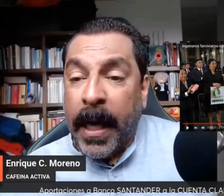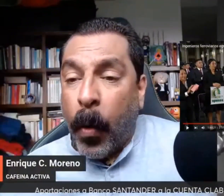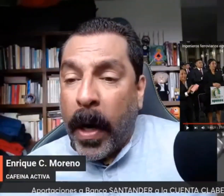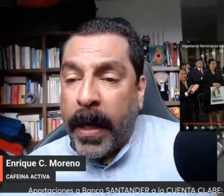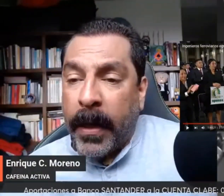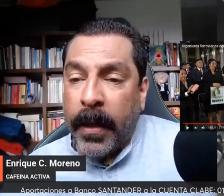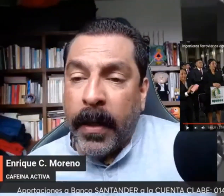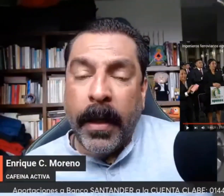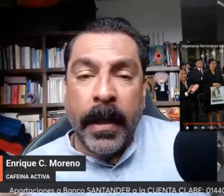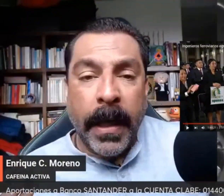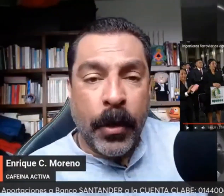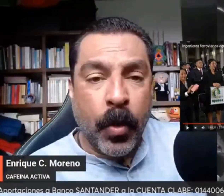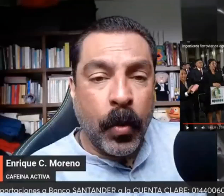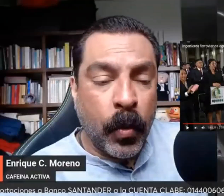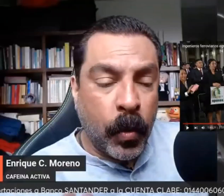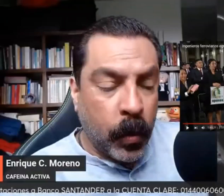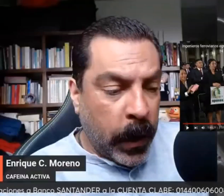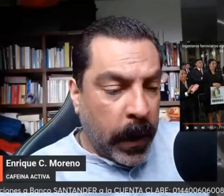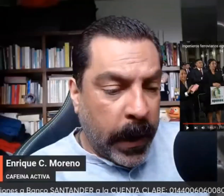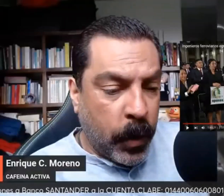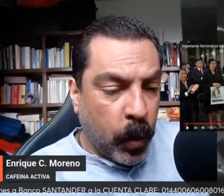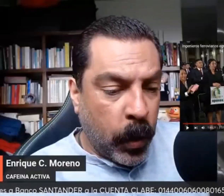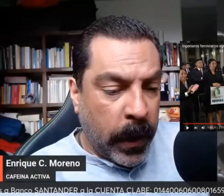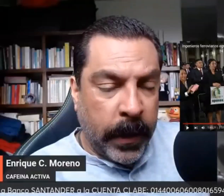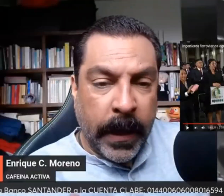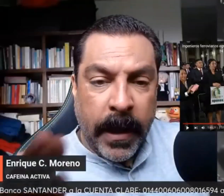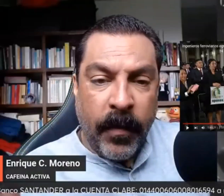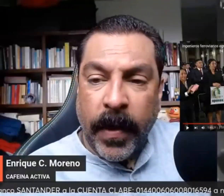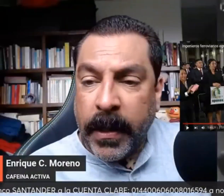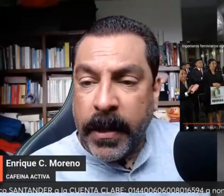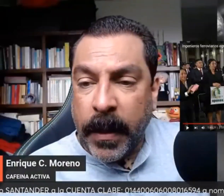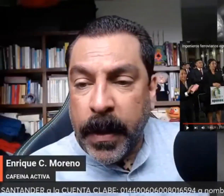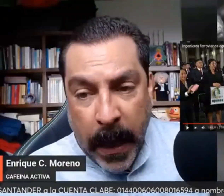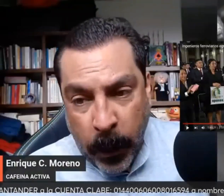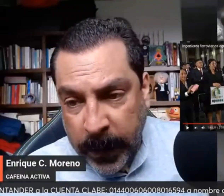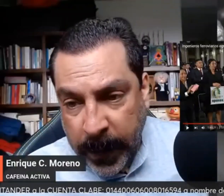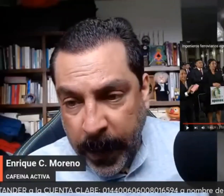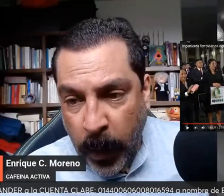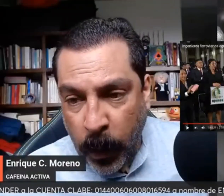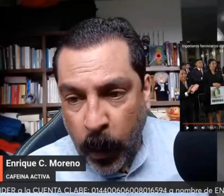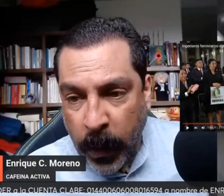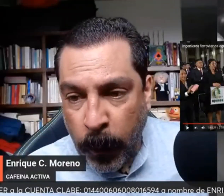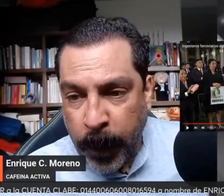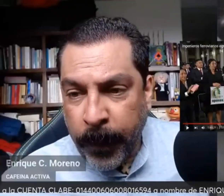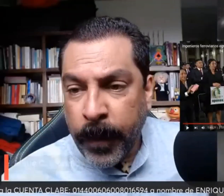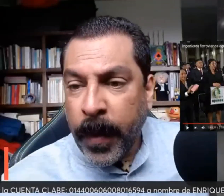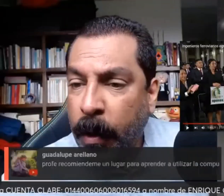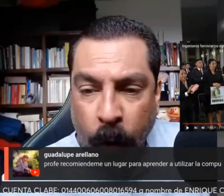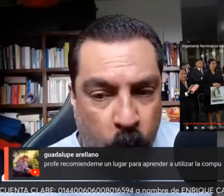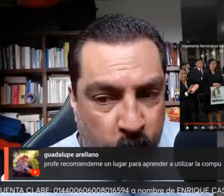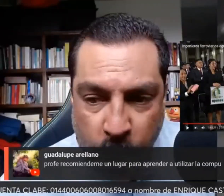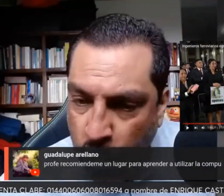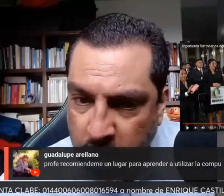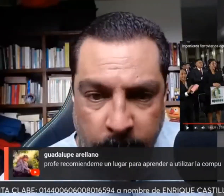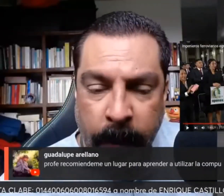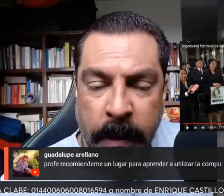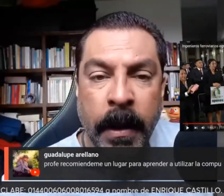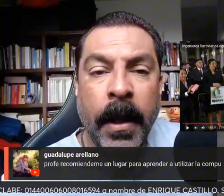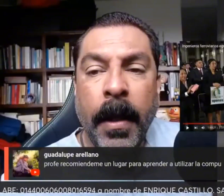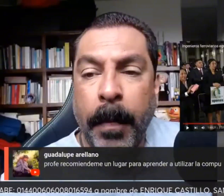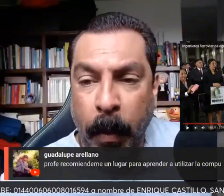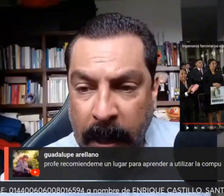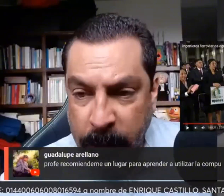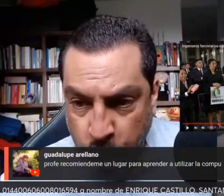el lenguaje, que es tener diferentes tips. Ahora, te digo algo, Guadalupe, no sé dónde